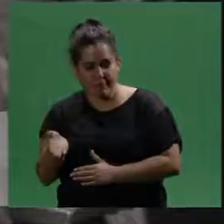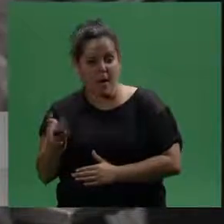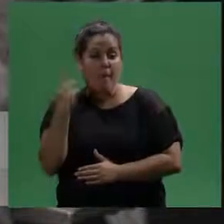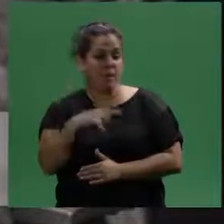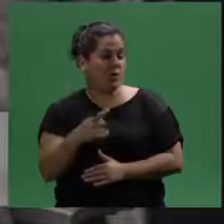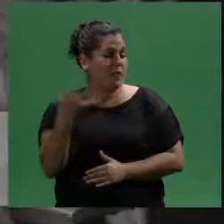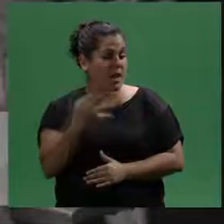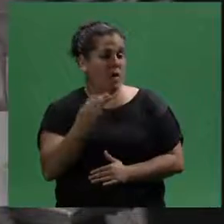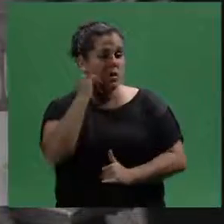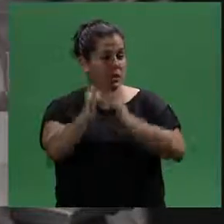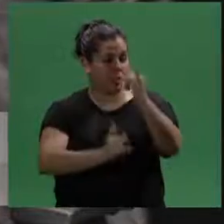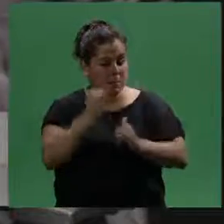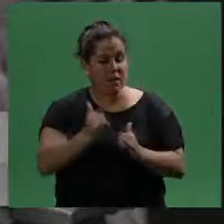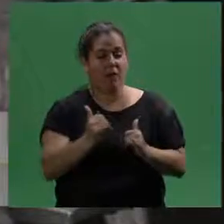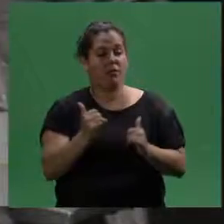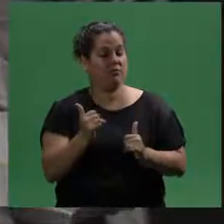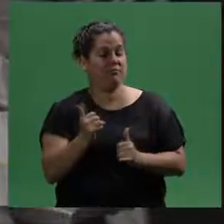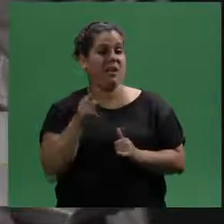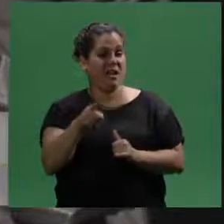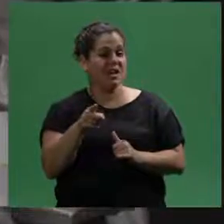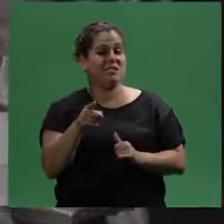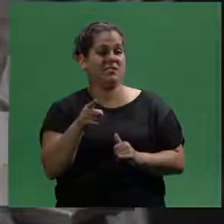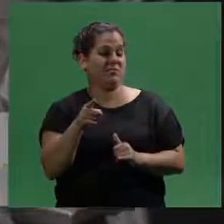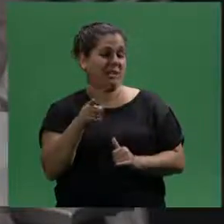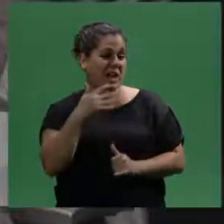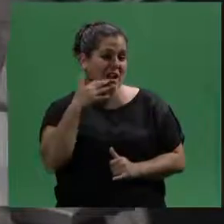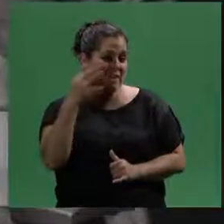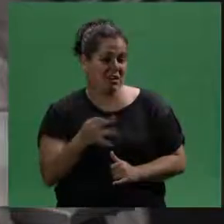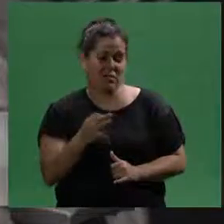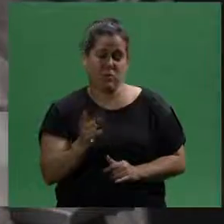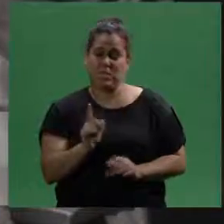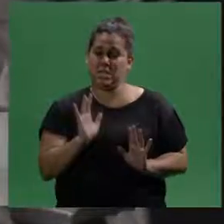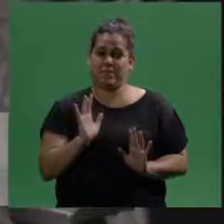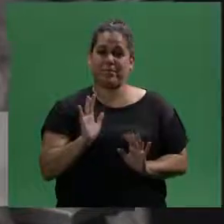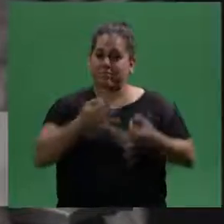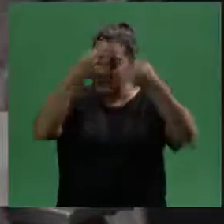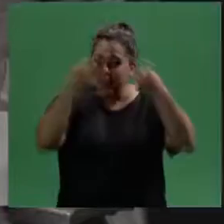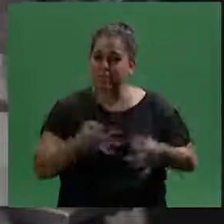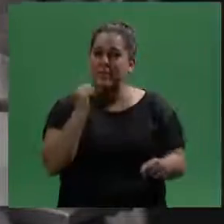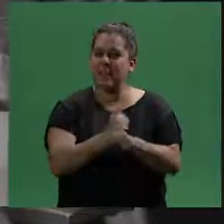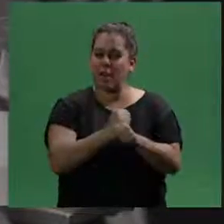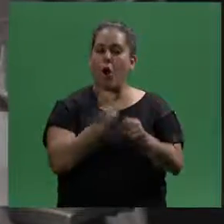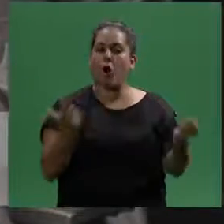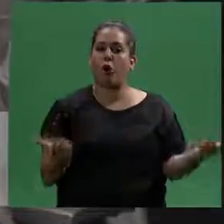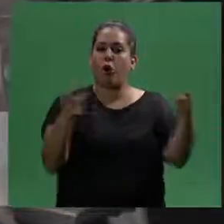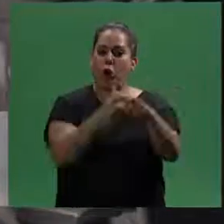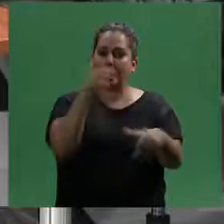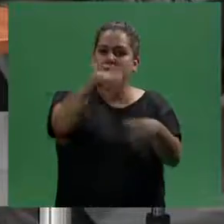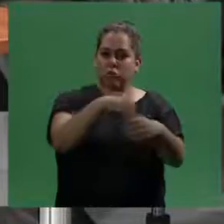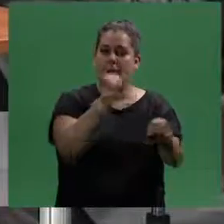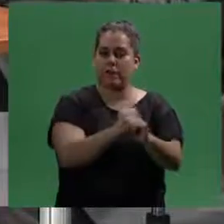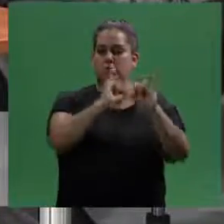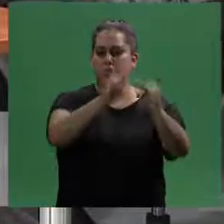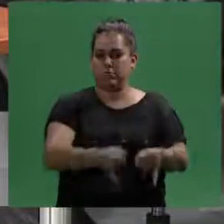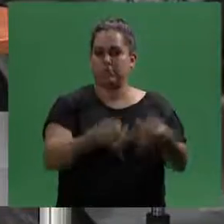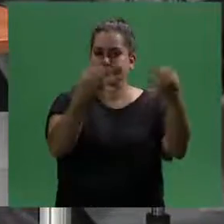que estaría bueno decir es desmitificar esa cuestión y plantear que el verdadero trabajo legislativo es lo que sucede en las comisiones. Eso es un punto